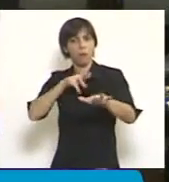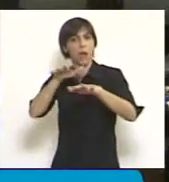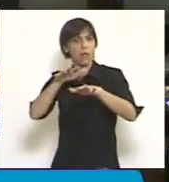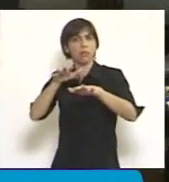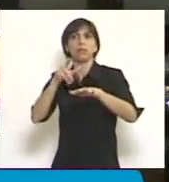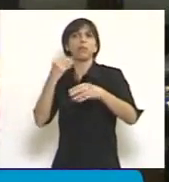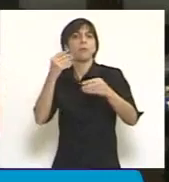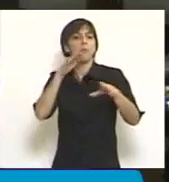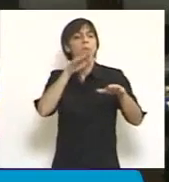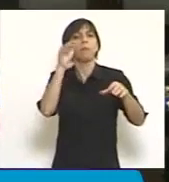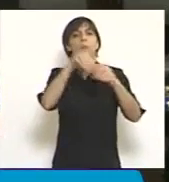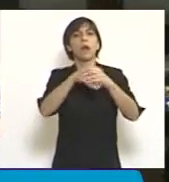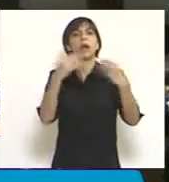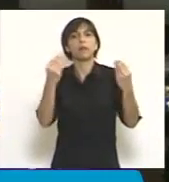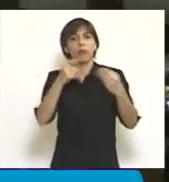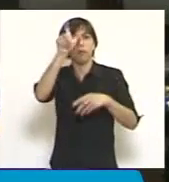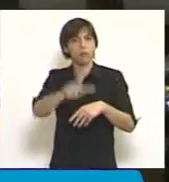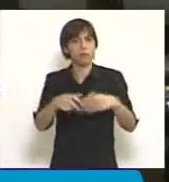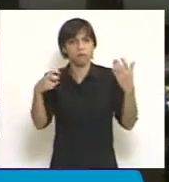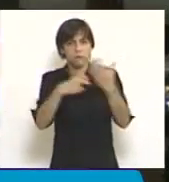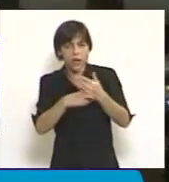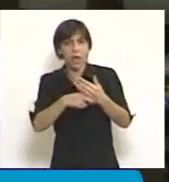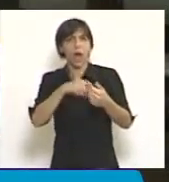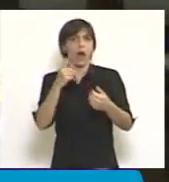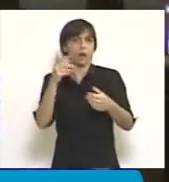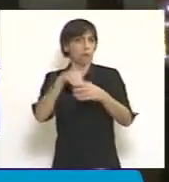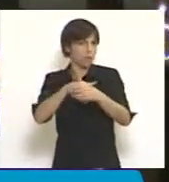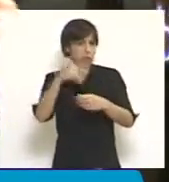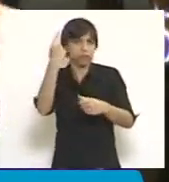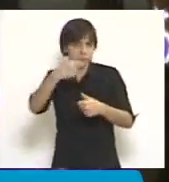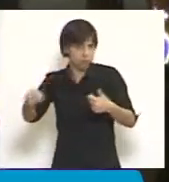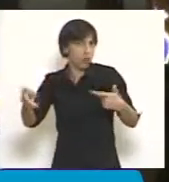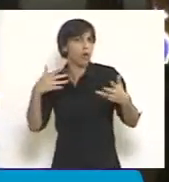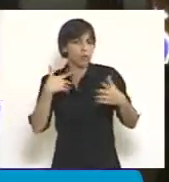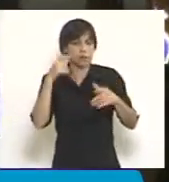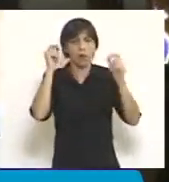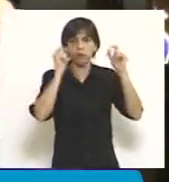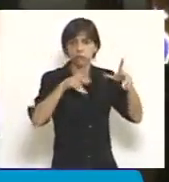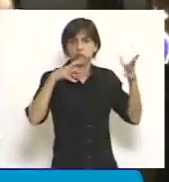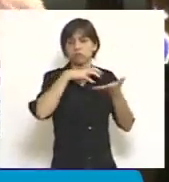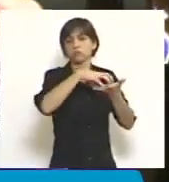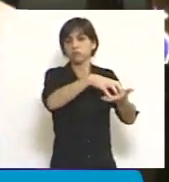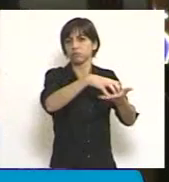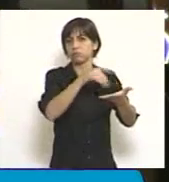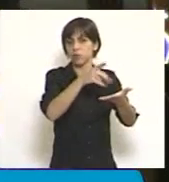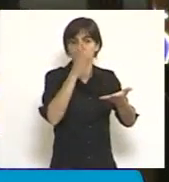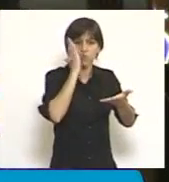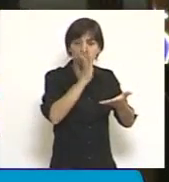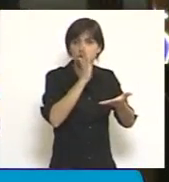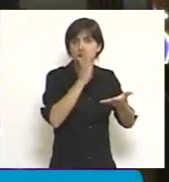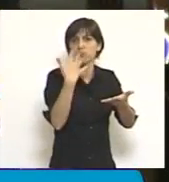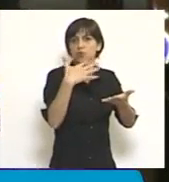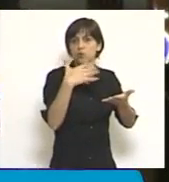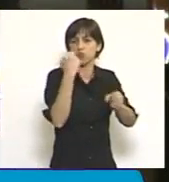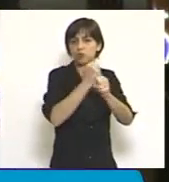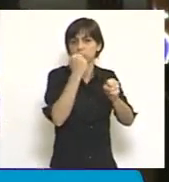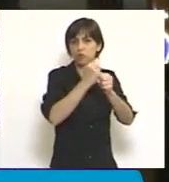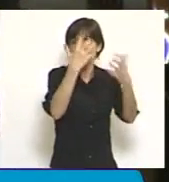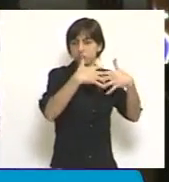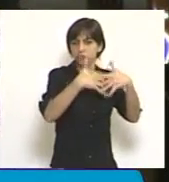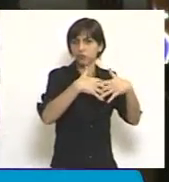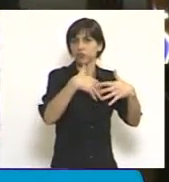vertical, con una extremada concentración de atribuciones en el titular del organismo, que puede inclusive